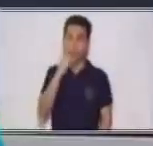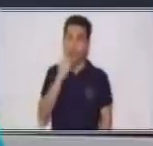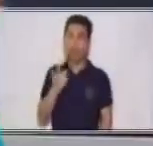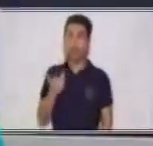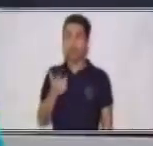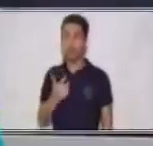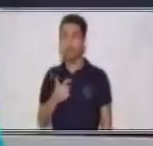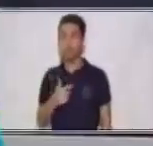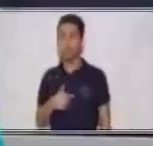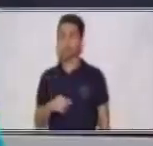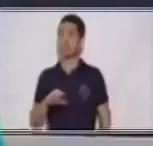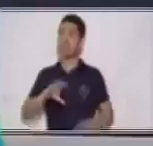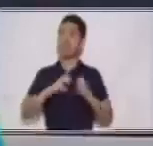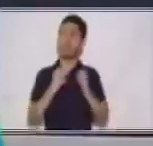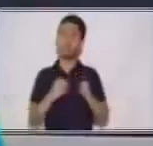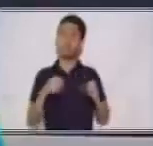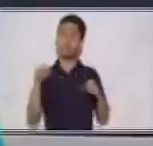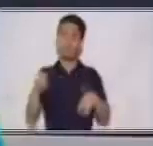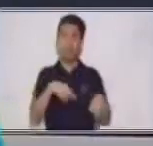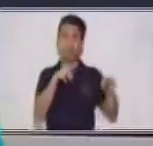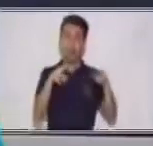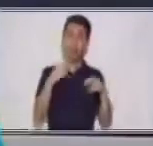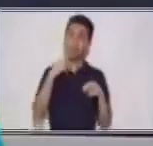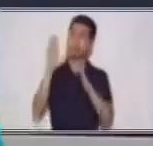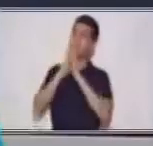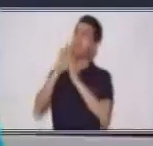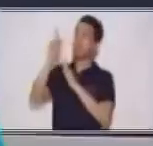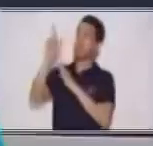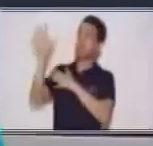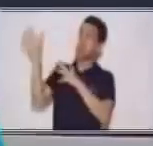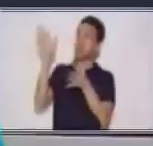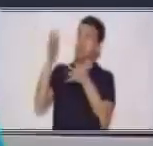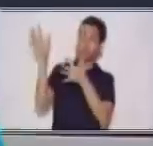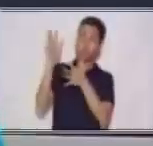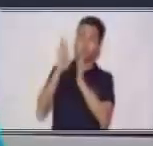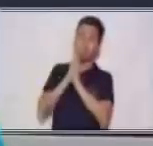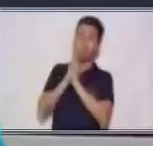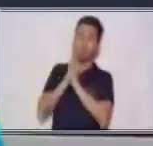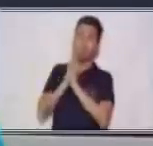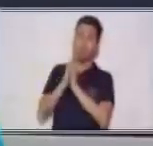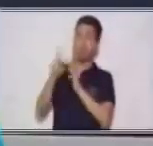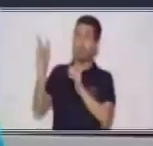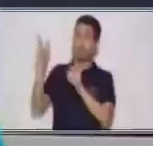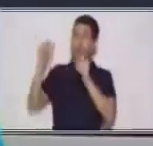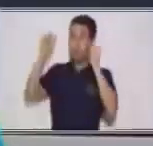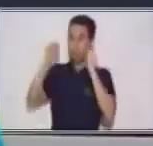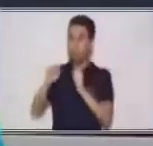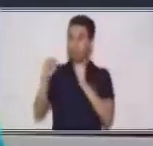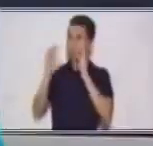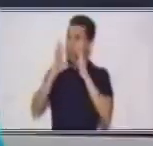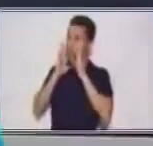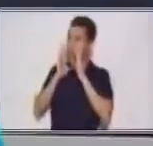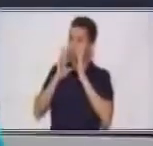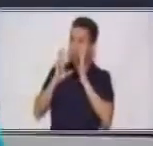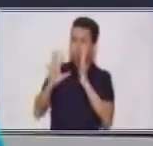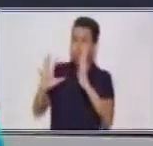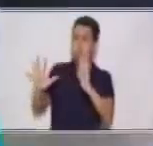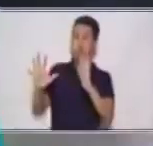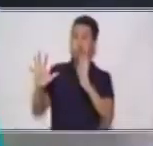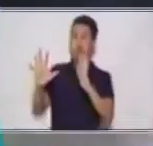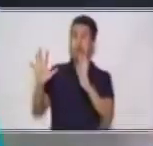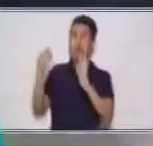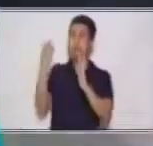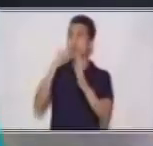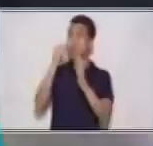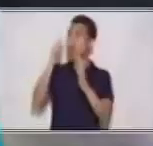vengan, sopla muy fuerte para que este plebeyo se ahogue y así nosotros podamos tener el amor